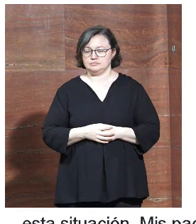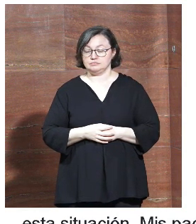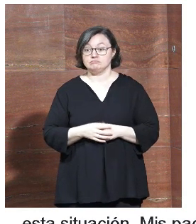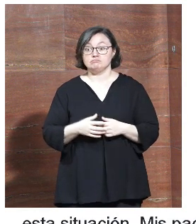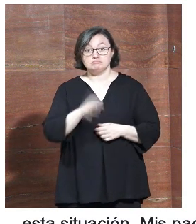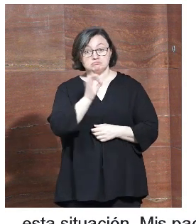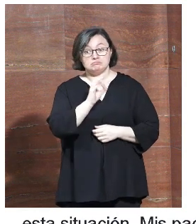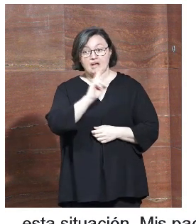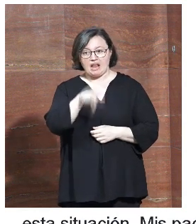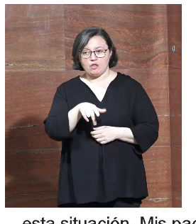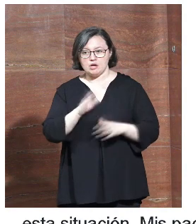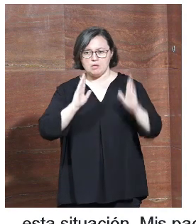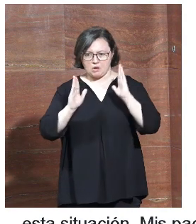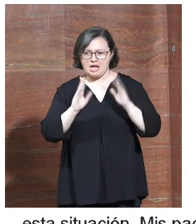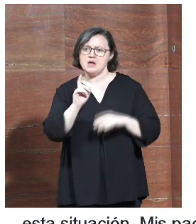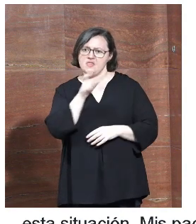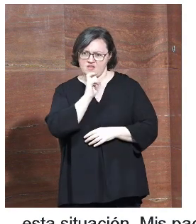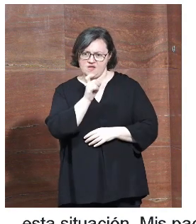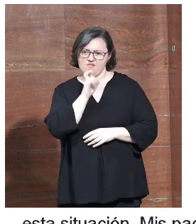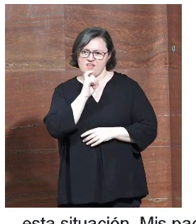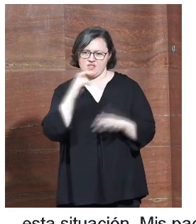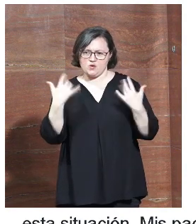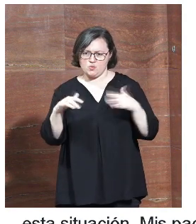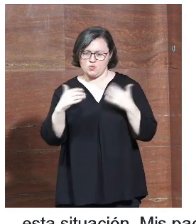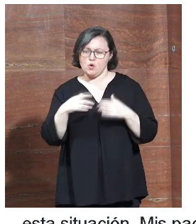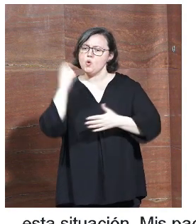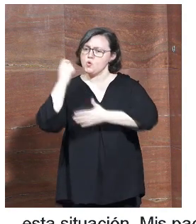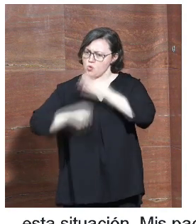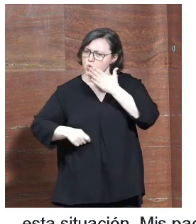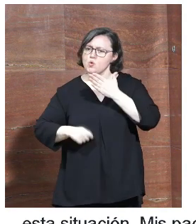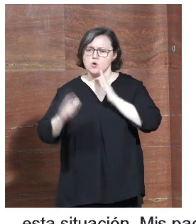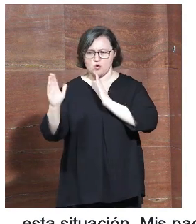Es cierto que fue una época difícil y muy dura.